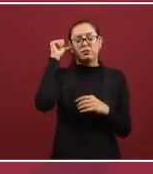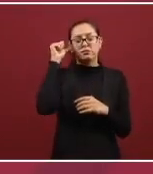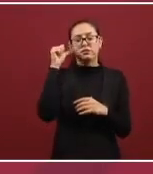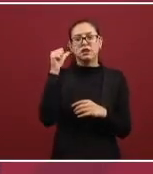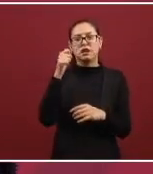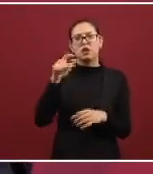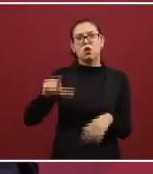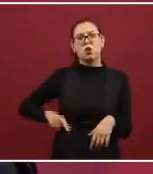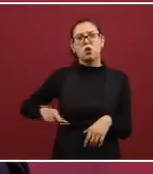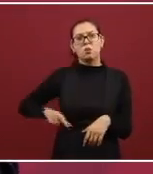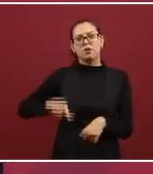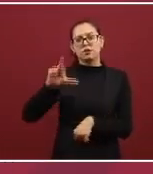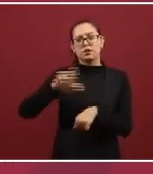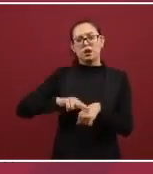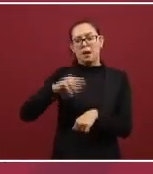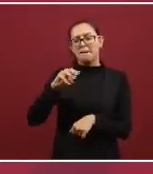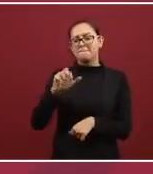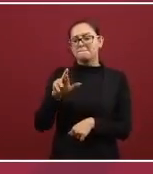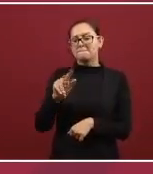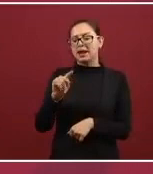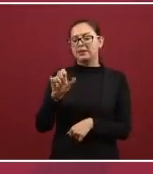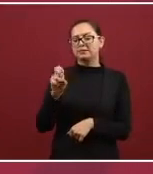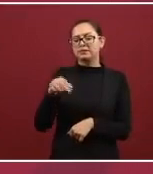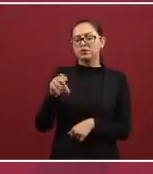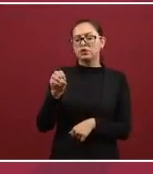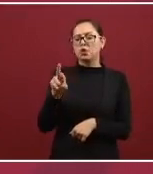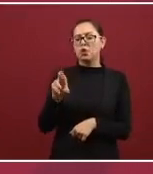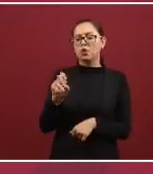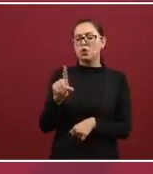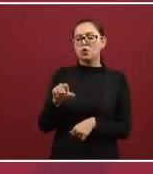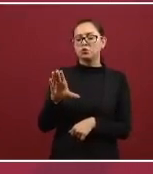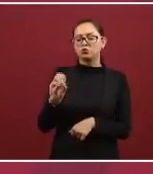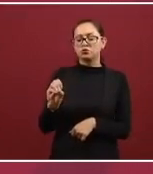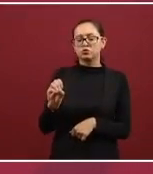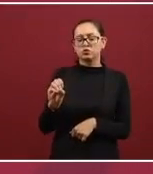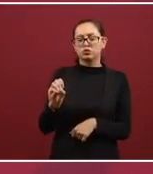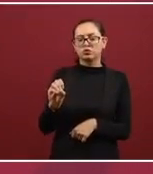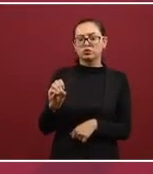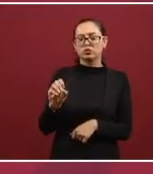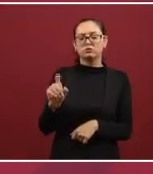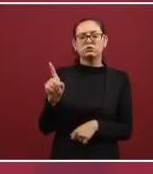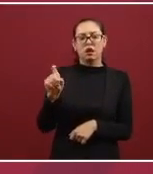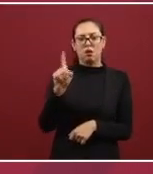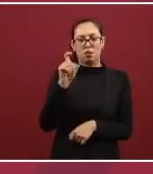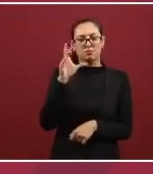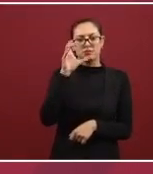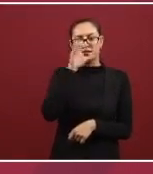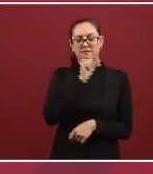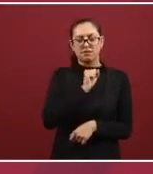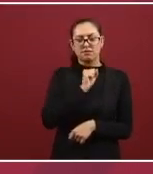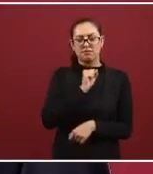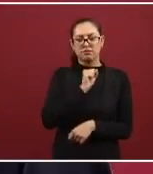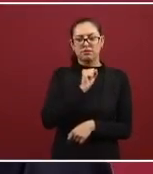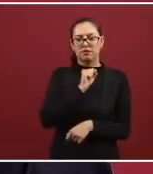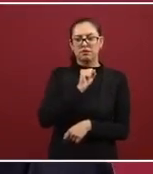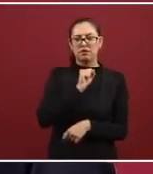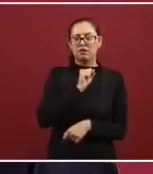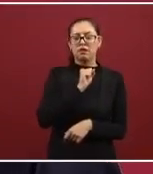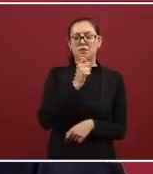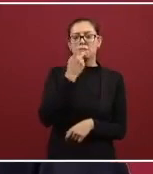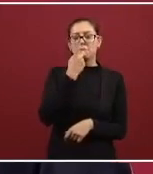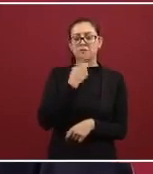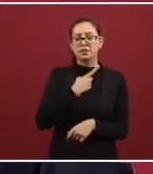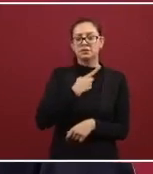Martín Orozco de Aguascalientes me plantea